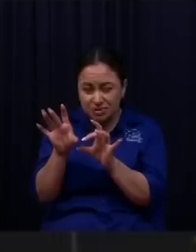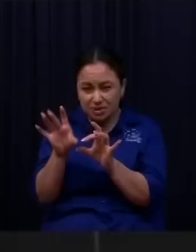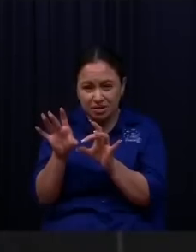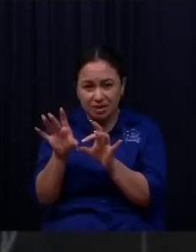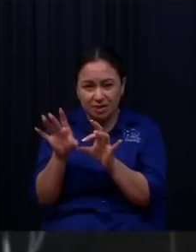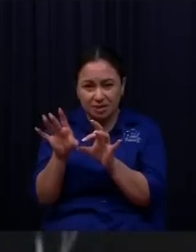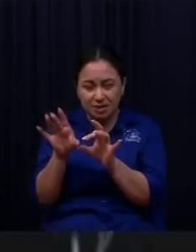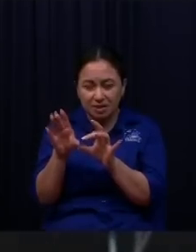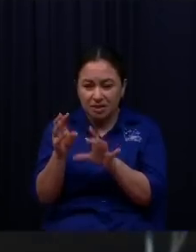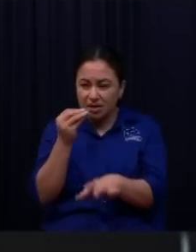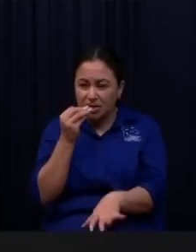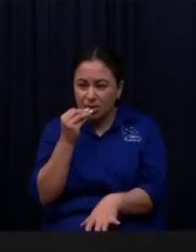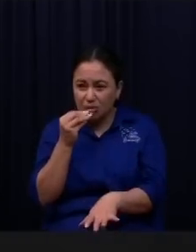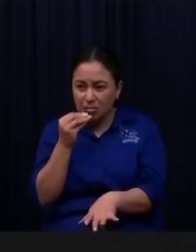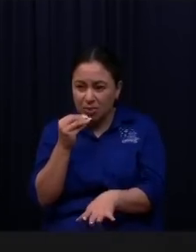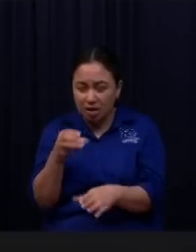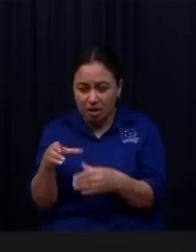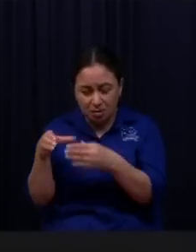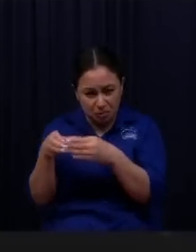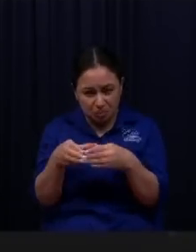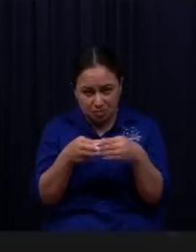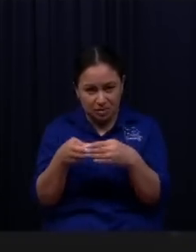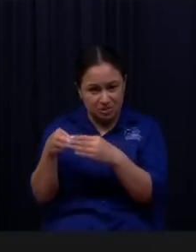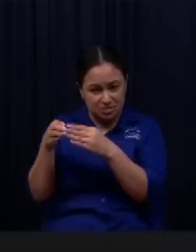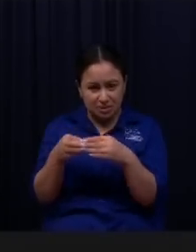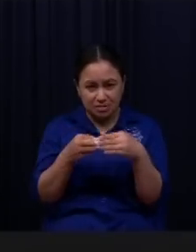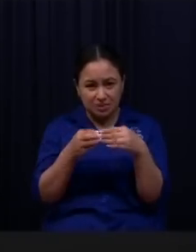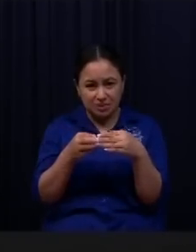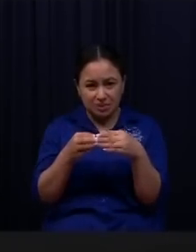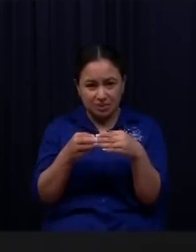está 50 libras fuera de la voluntad de Dios.